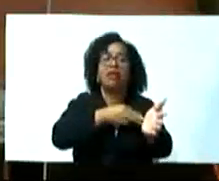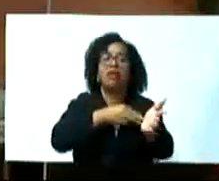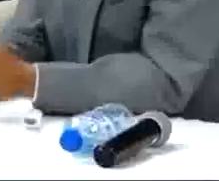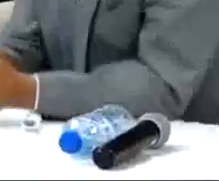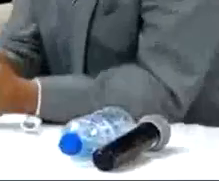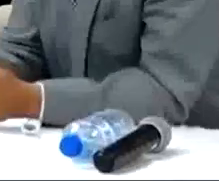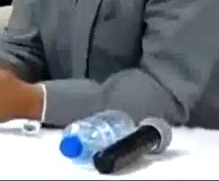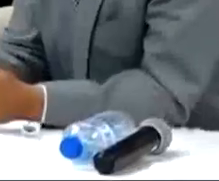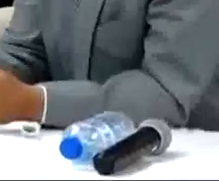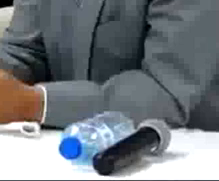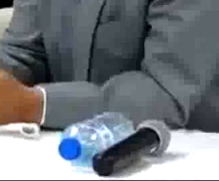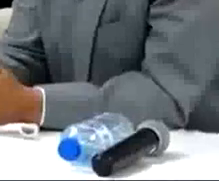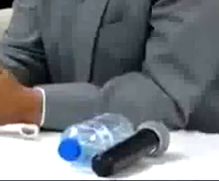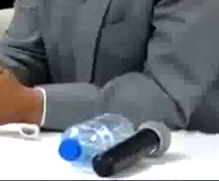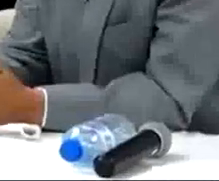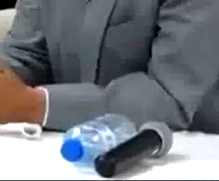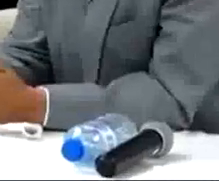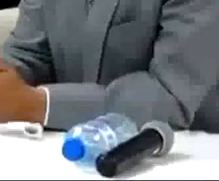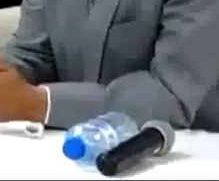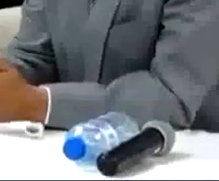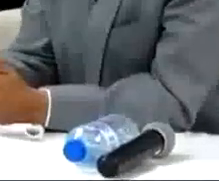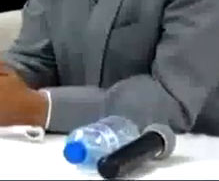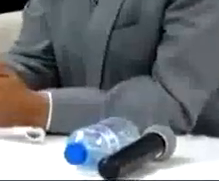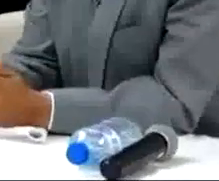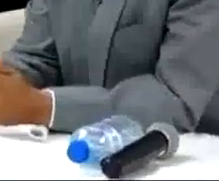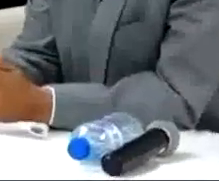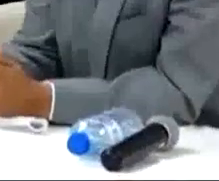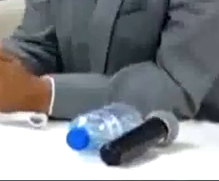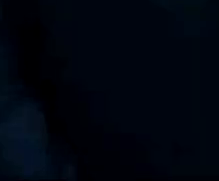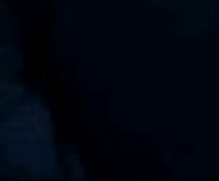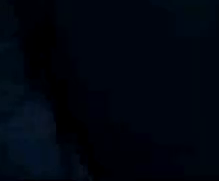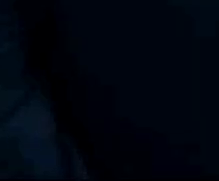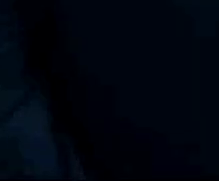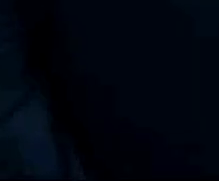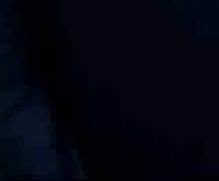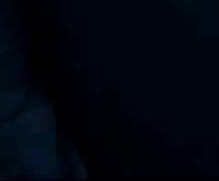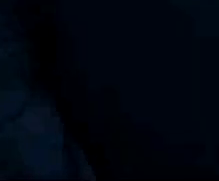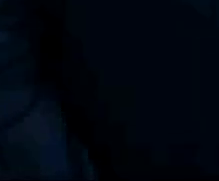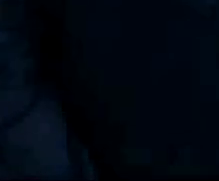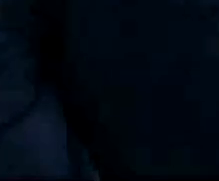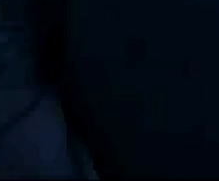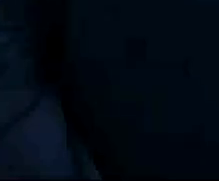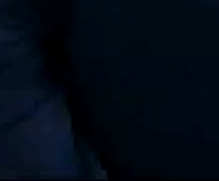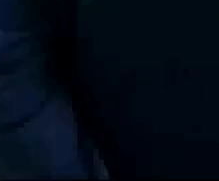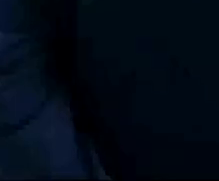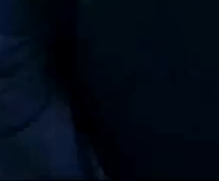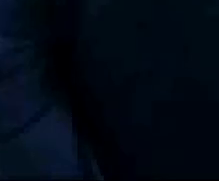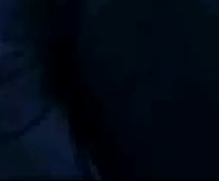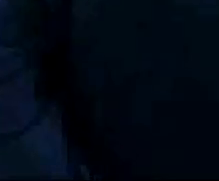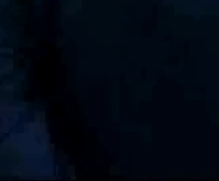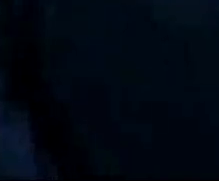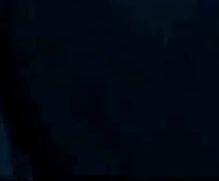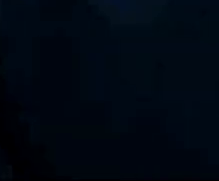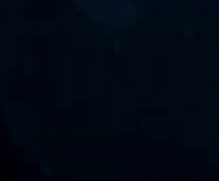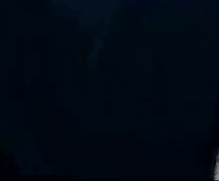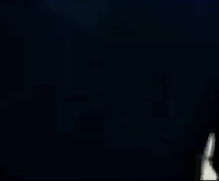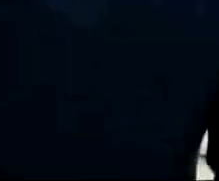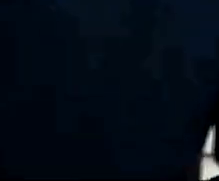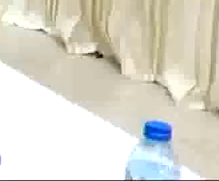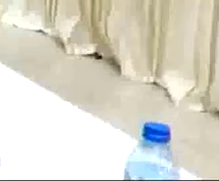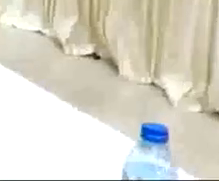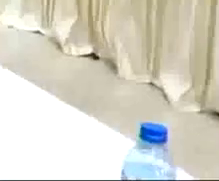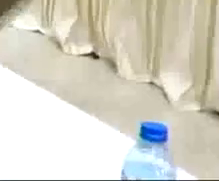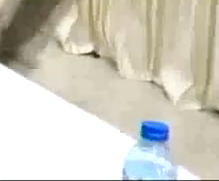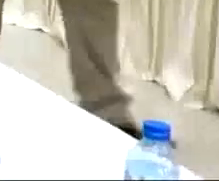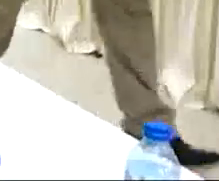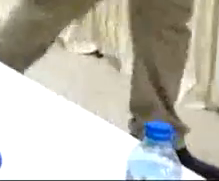la solicitud de las referidas instituciones, debido a que las mismas recibieron un reajuste en su presupuesto en la reformulación